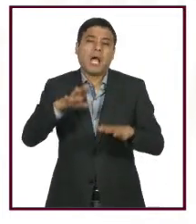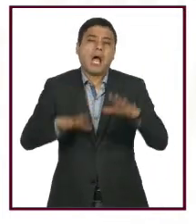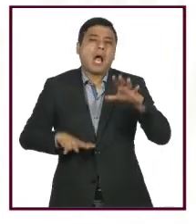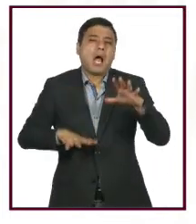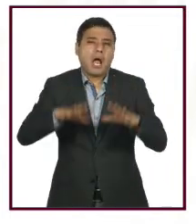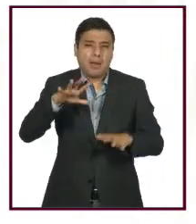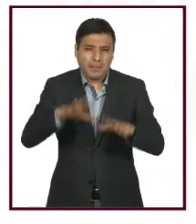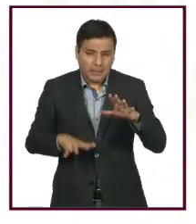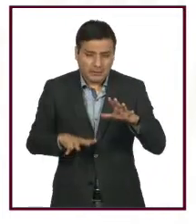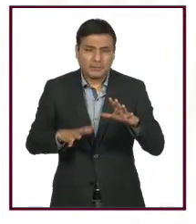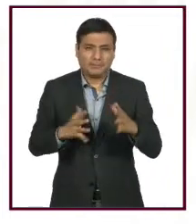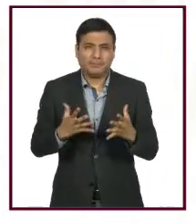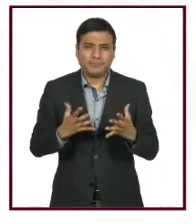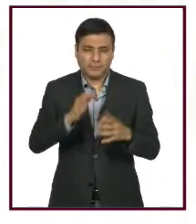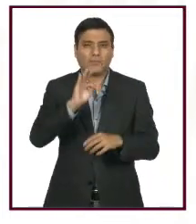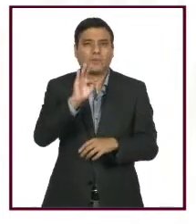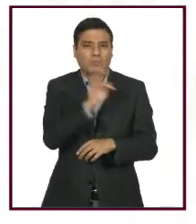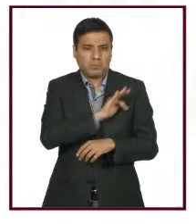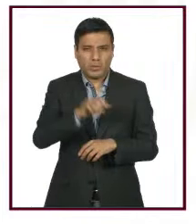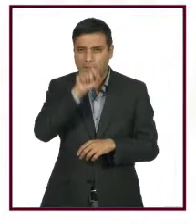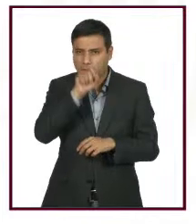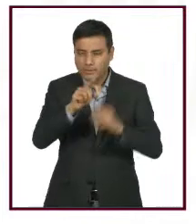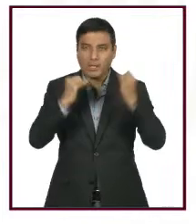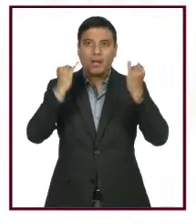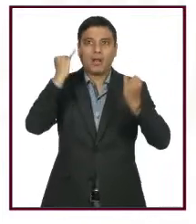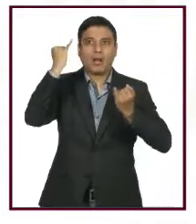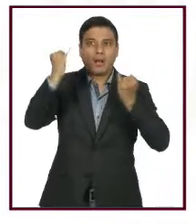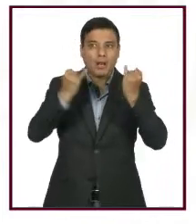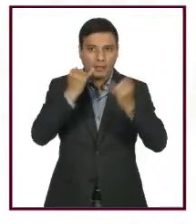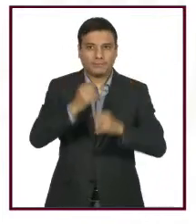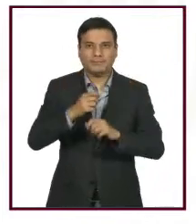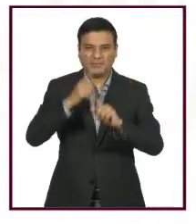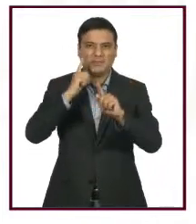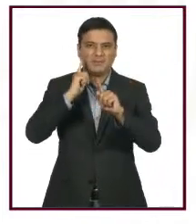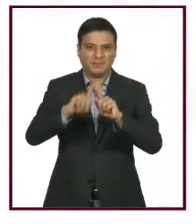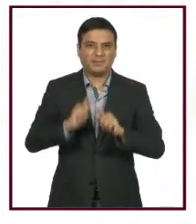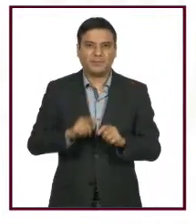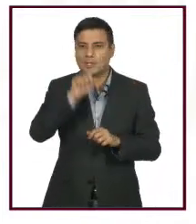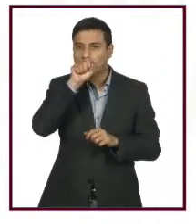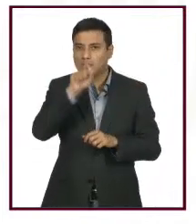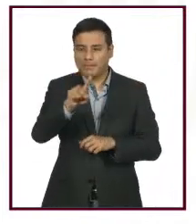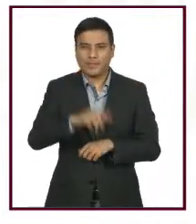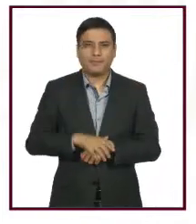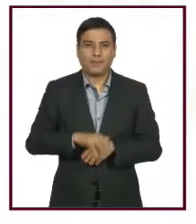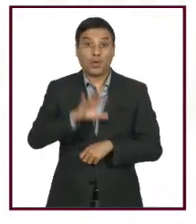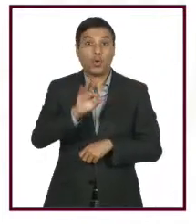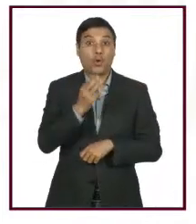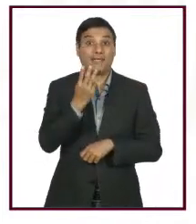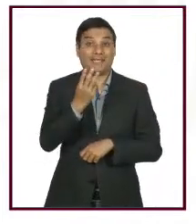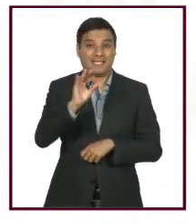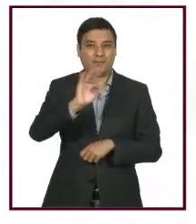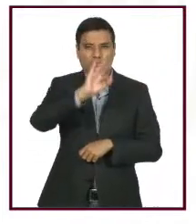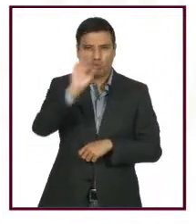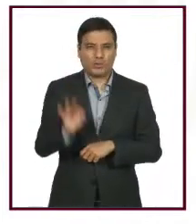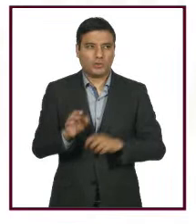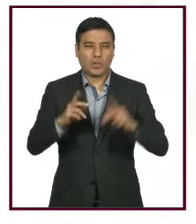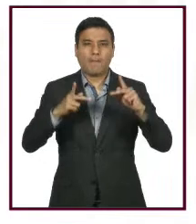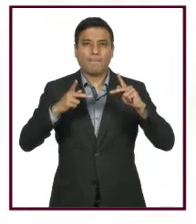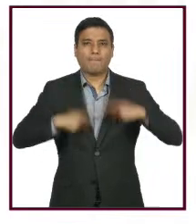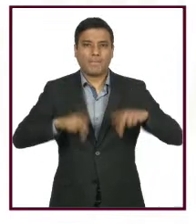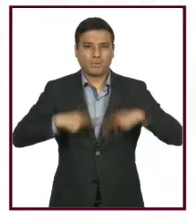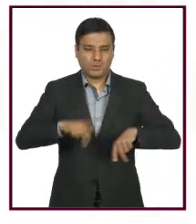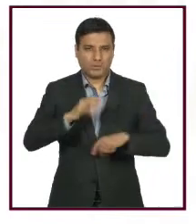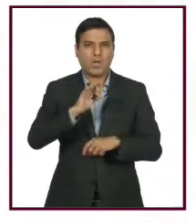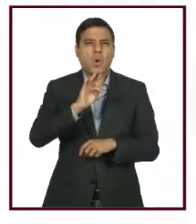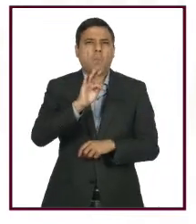y también quienes tienen un diagnóstico ya por un trastorno por consumo, entre 43% aproximadamente llegan a